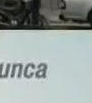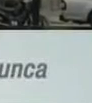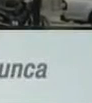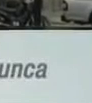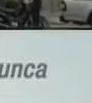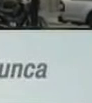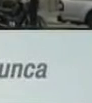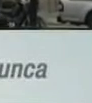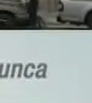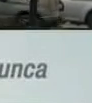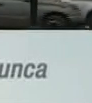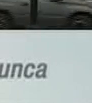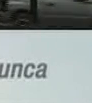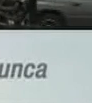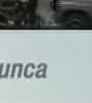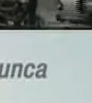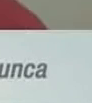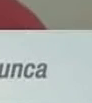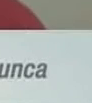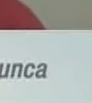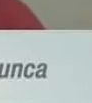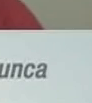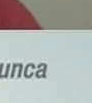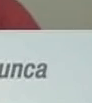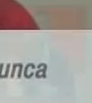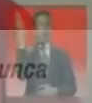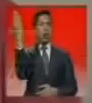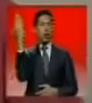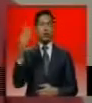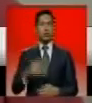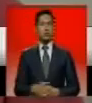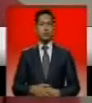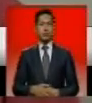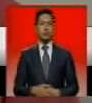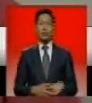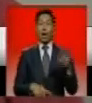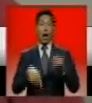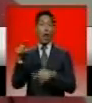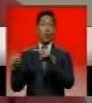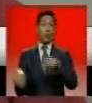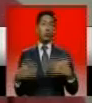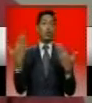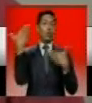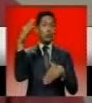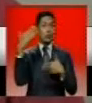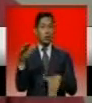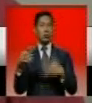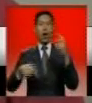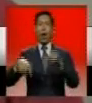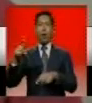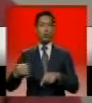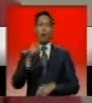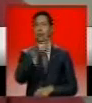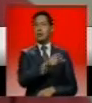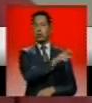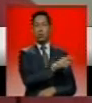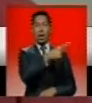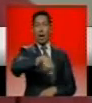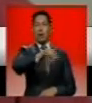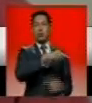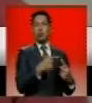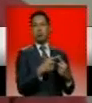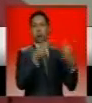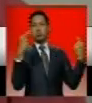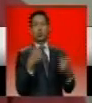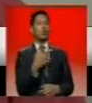de la oposición a la administración. Ciertos ciudadanos, ciertos políticos que no comparten con esta administración, en